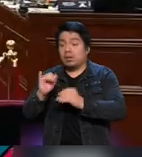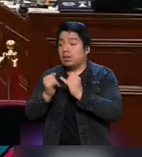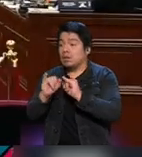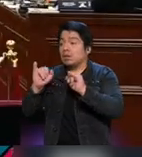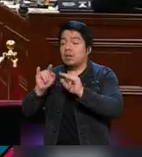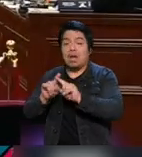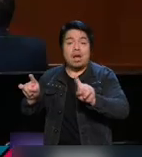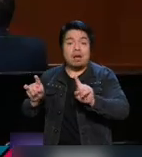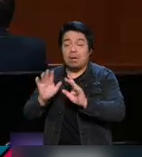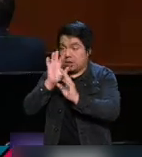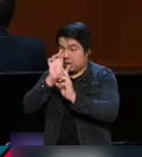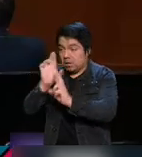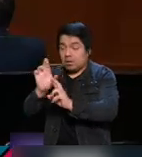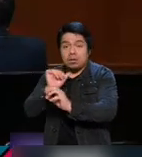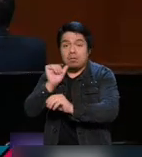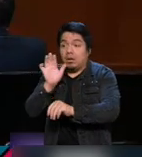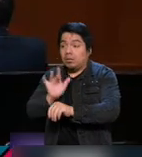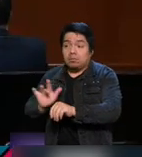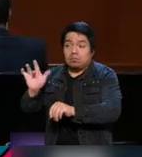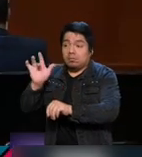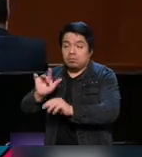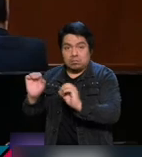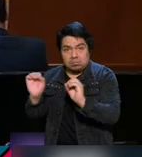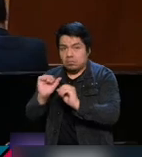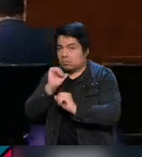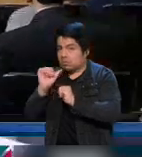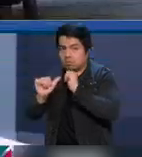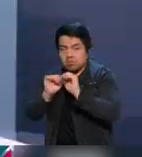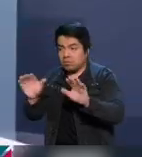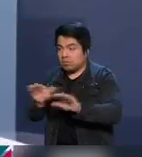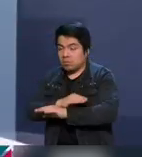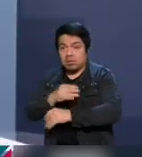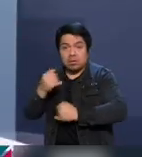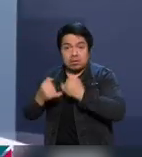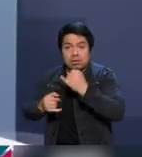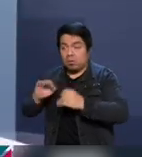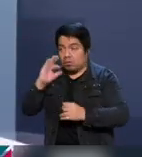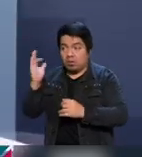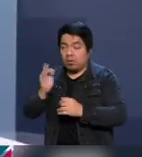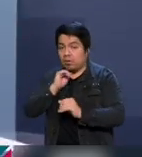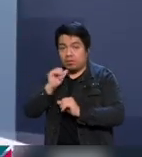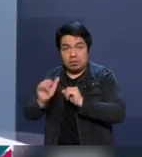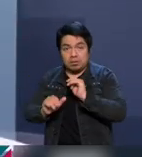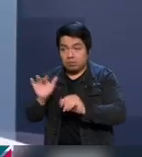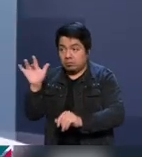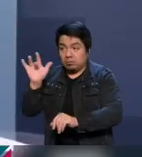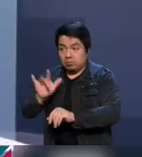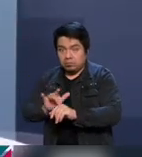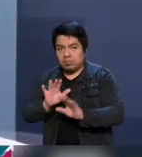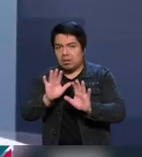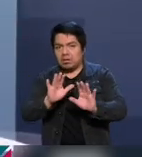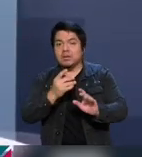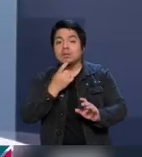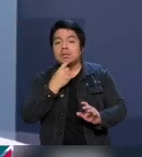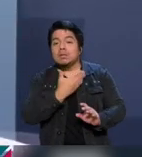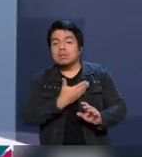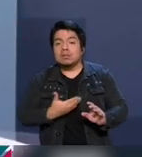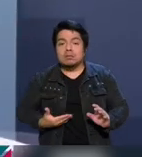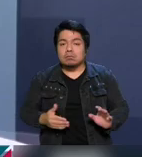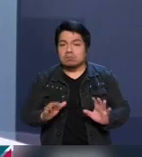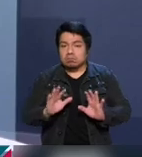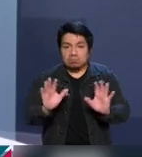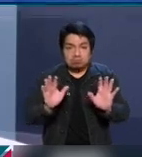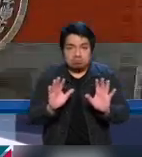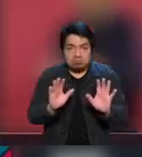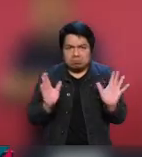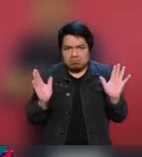Federación y que se mantenga la actual integración de juzgadores federales. En este contexto, el presidente López Obrador negó que la aprobación